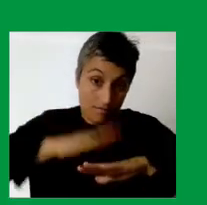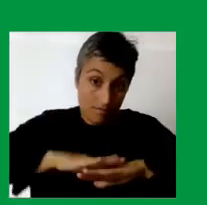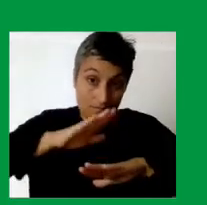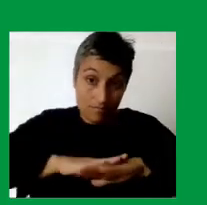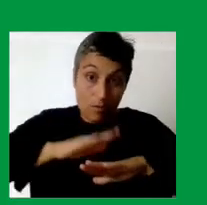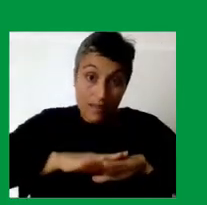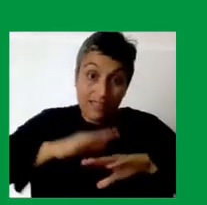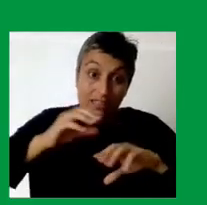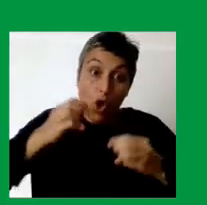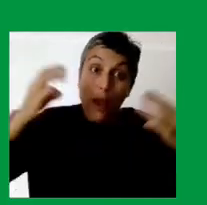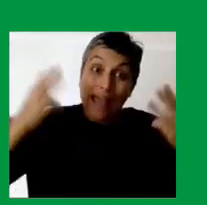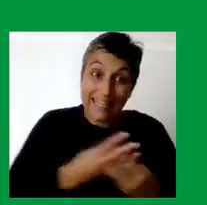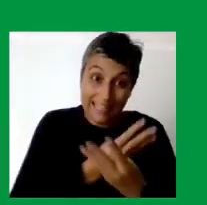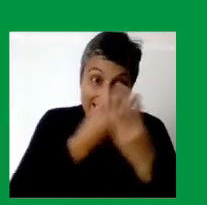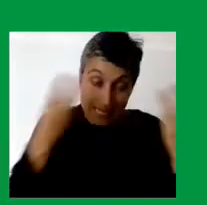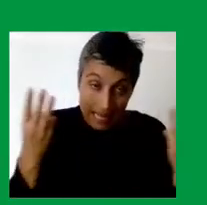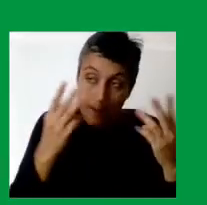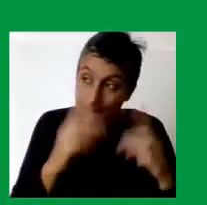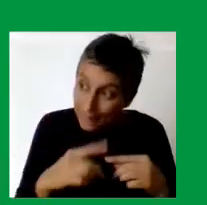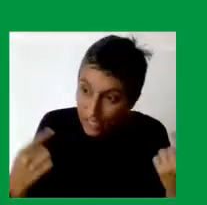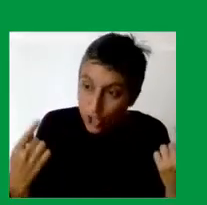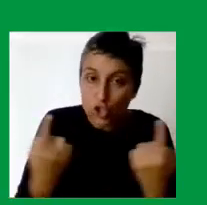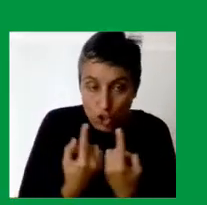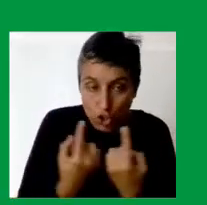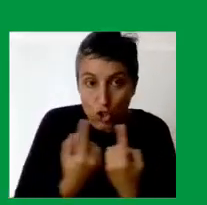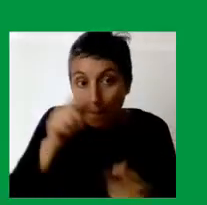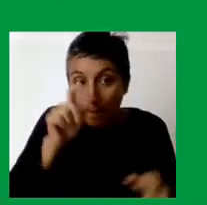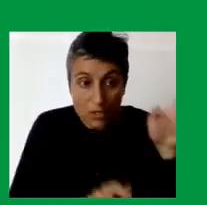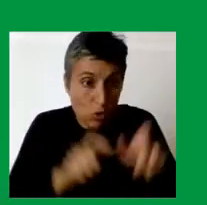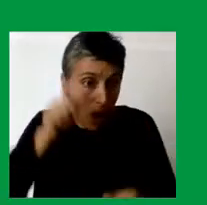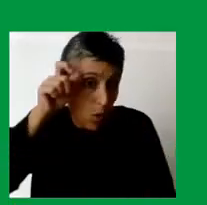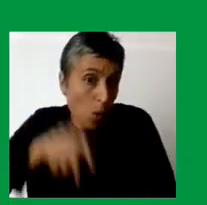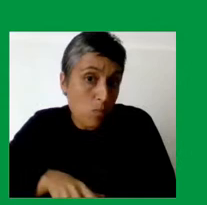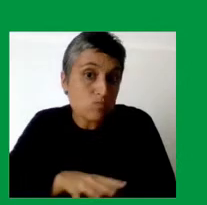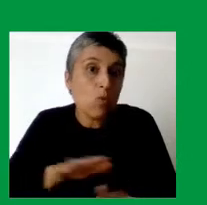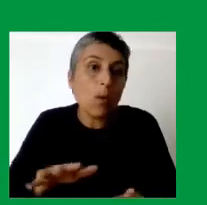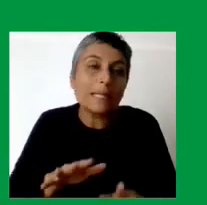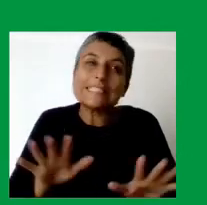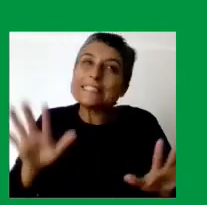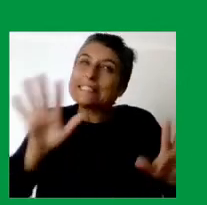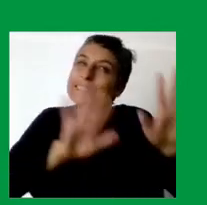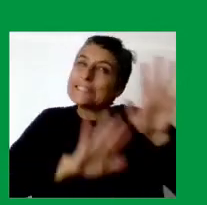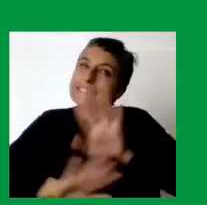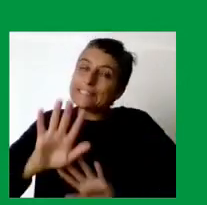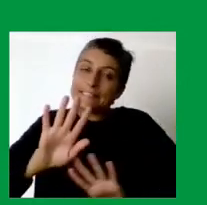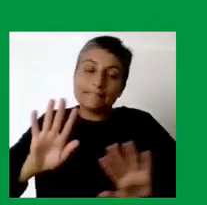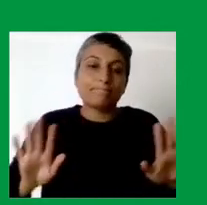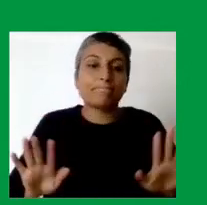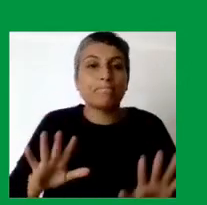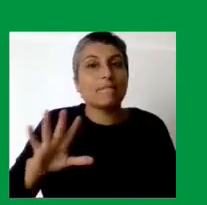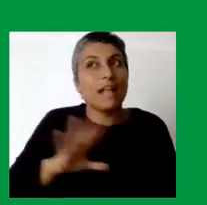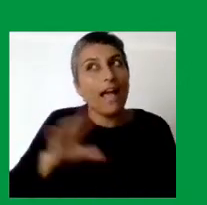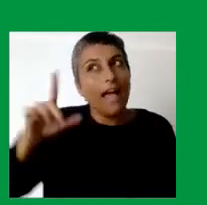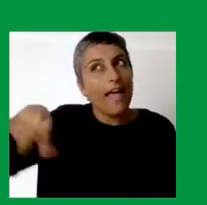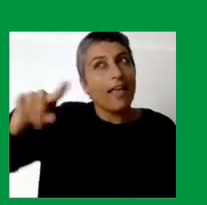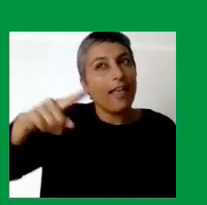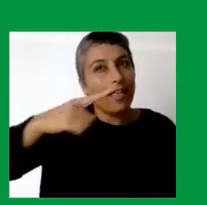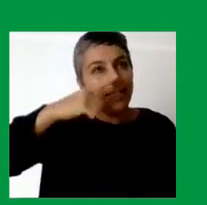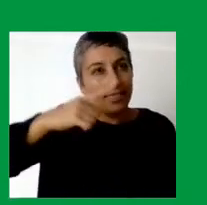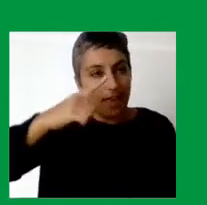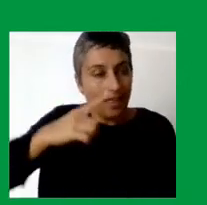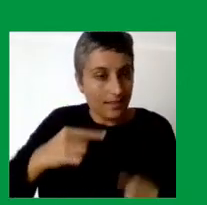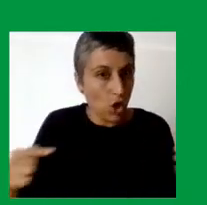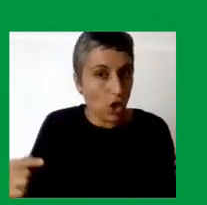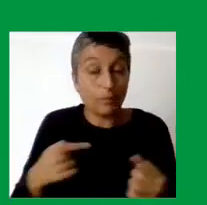en general, para nosotros, para la gente de a pie, como digo, son opacos, tienen intereses, tienen sesgos, ¿no? Porque